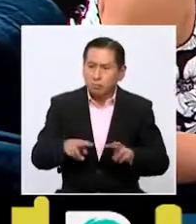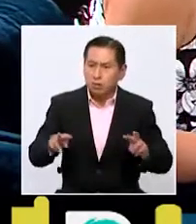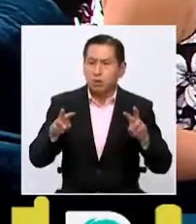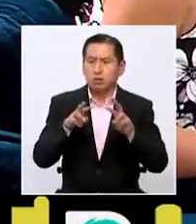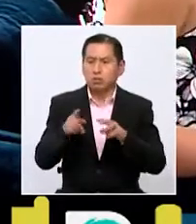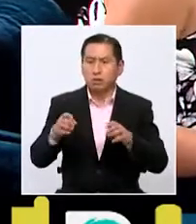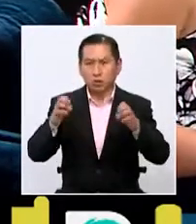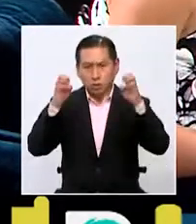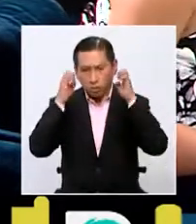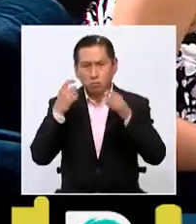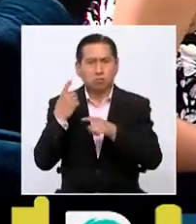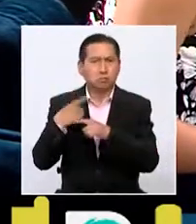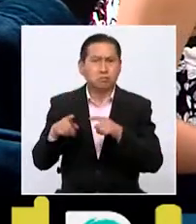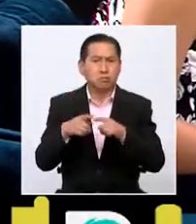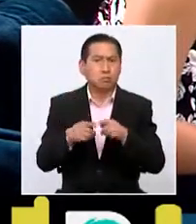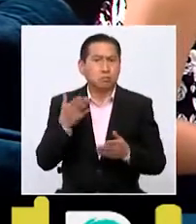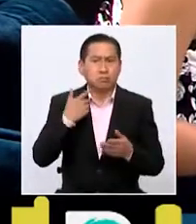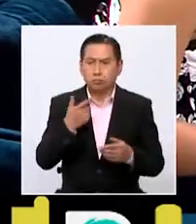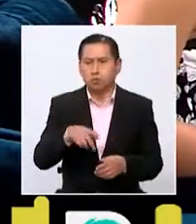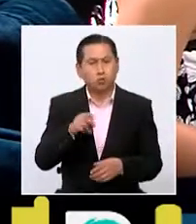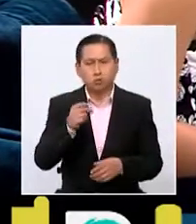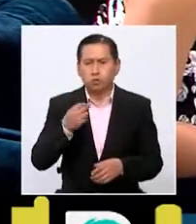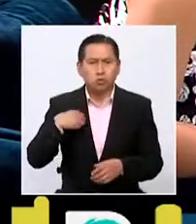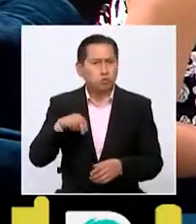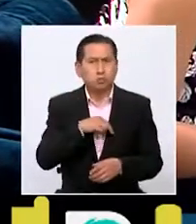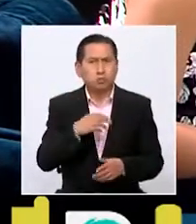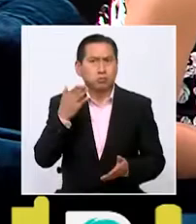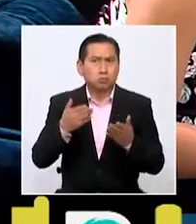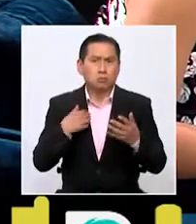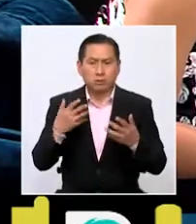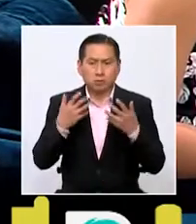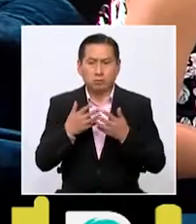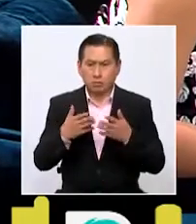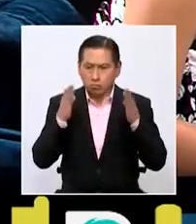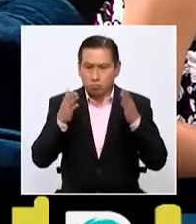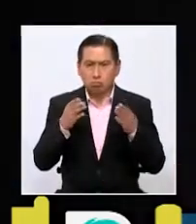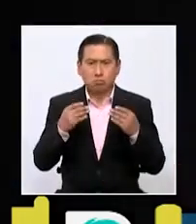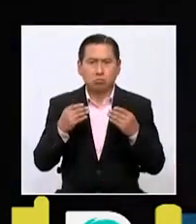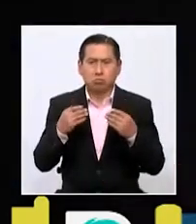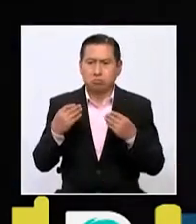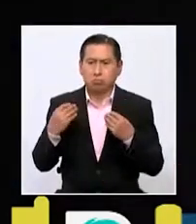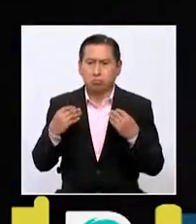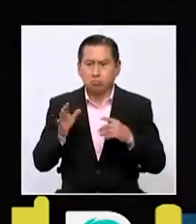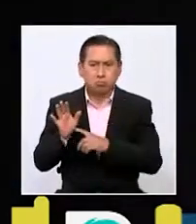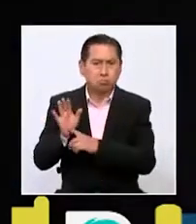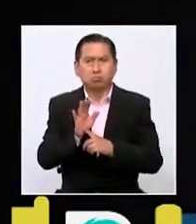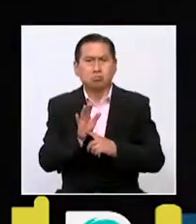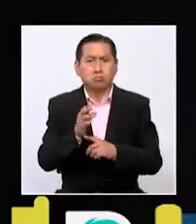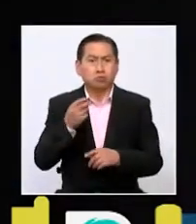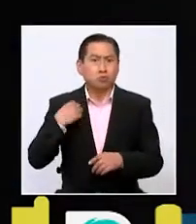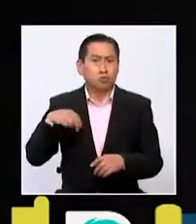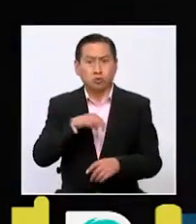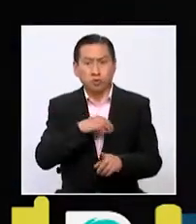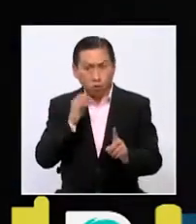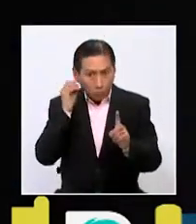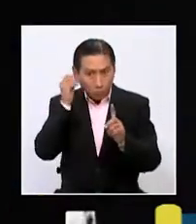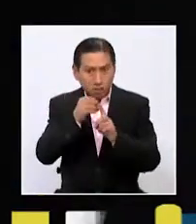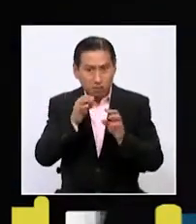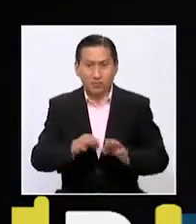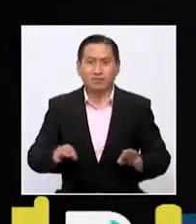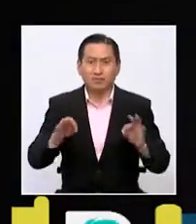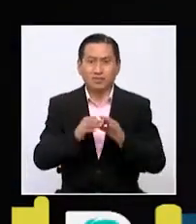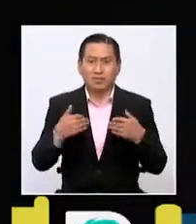responsabilidades educativos. O puedes que me digas, no, Saraí, nosotros somos empresa comercial y no tenemos como objetivo fundamental